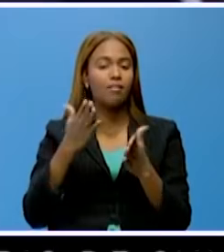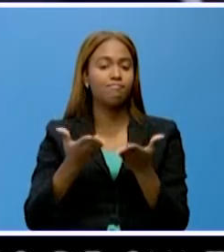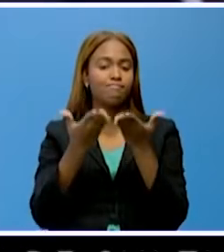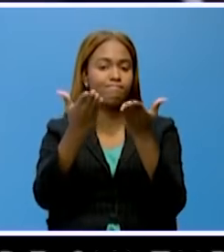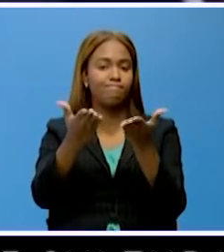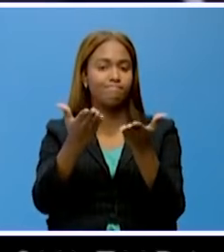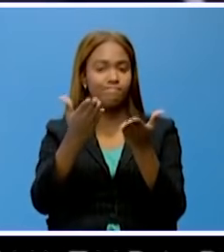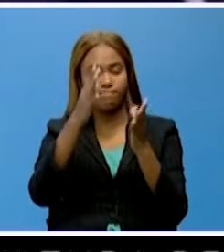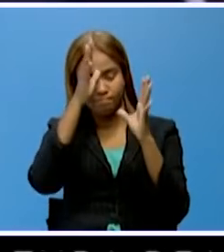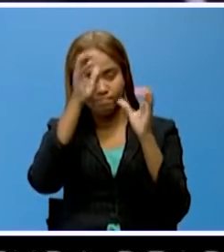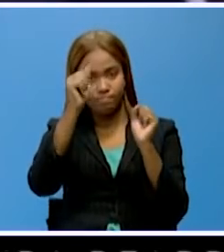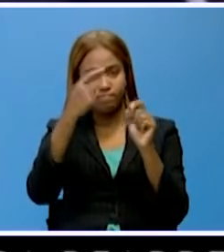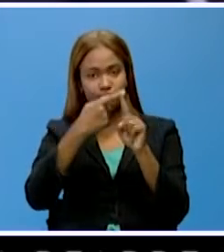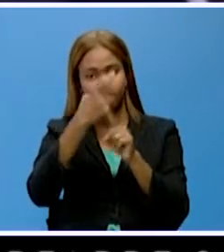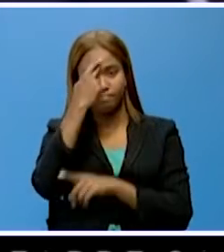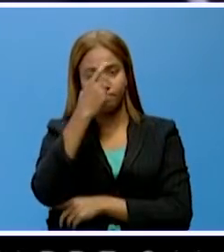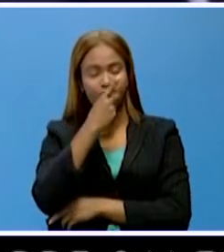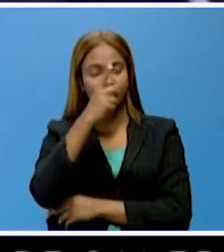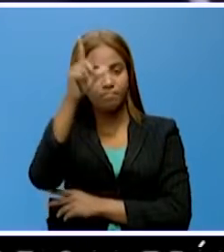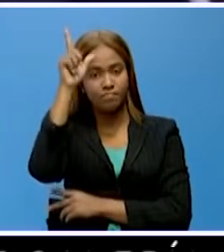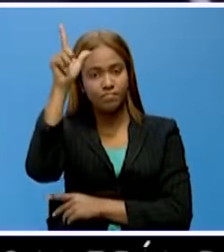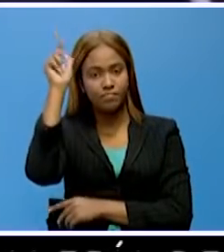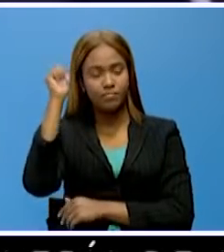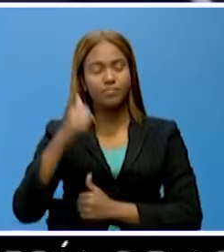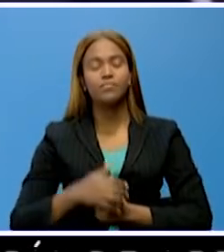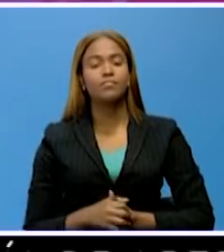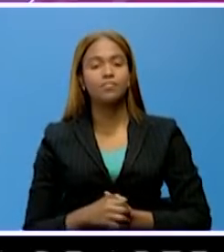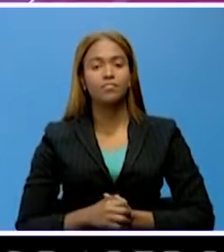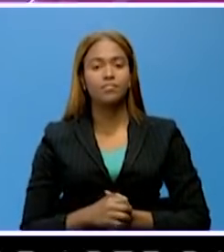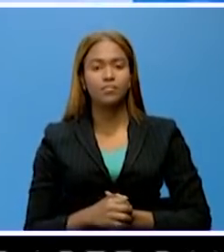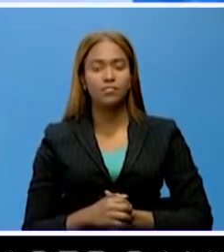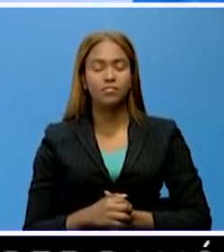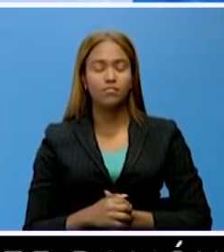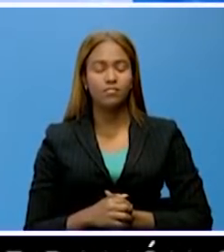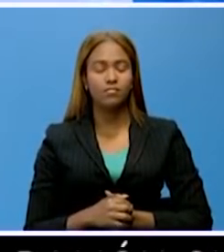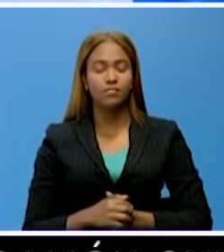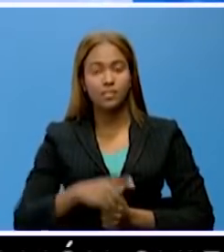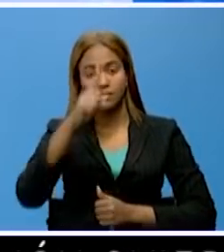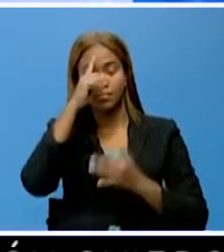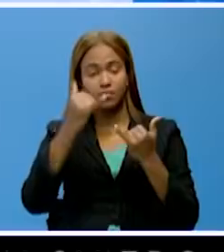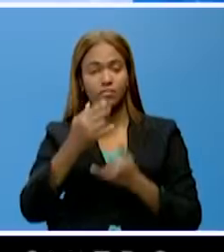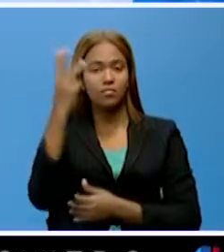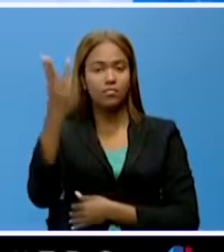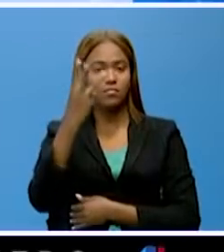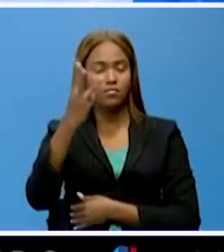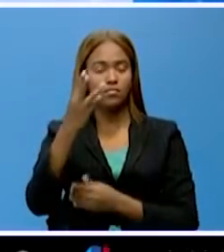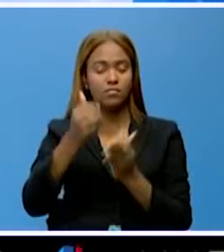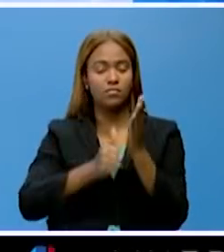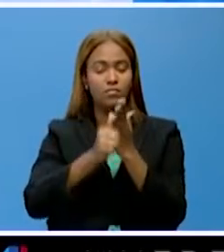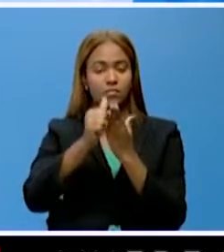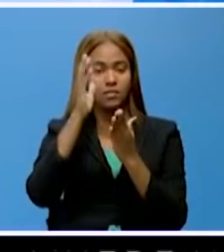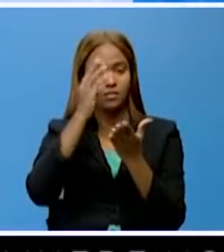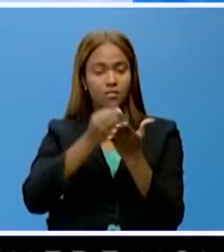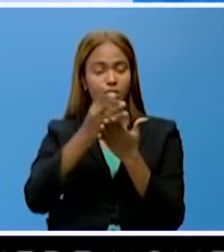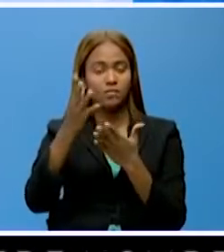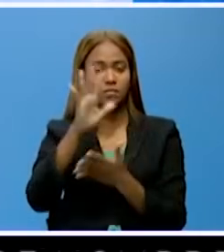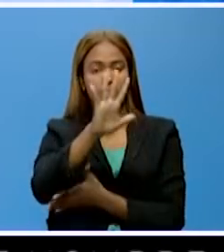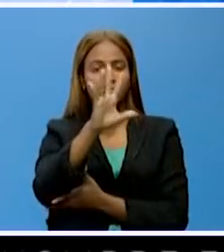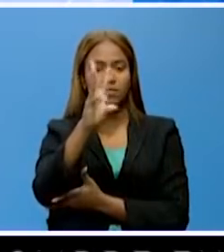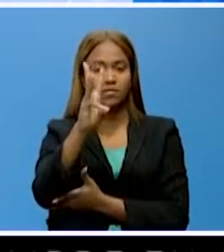planteado el presidente de la República, Luis Abinader. Para este miércoles, el dólar se estará comprando